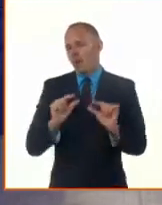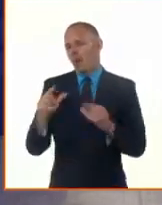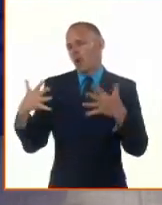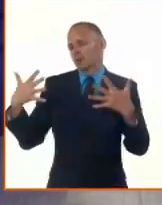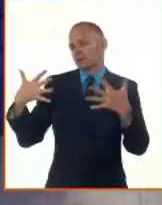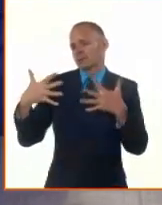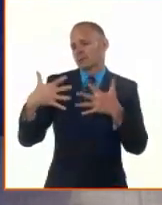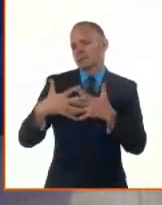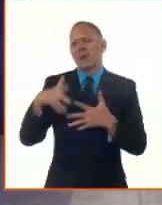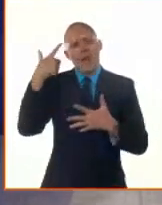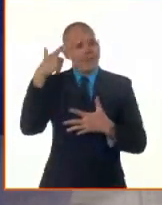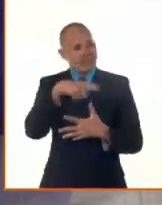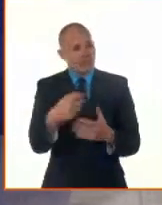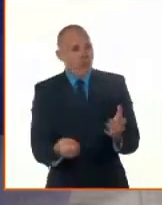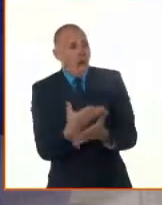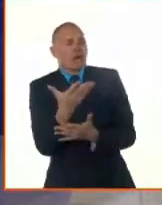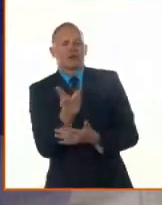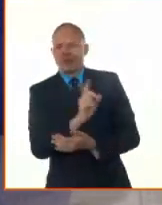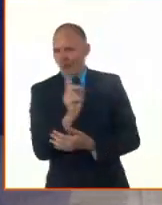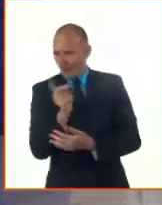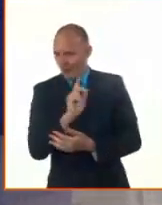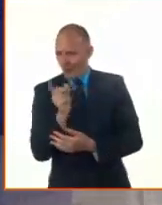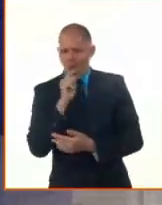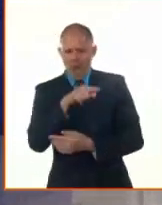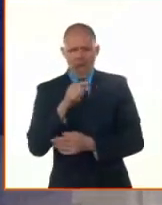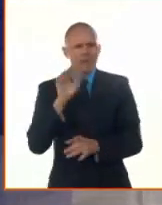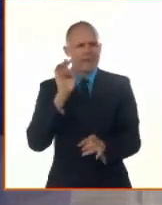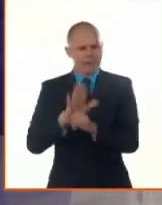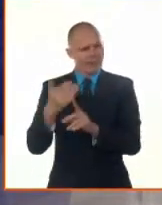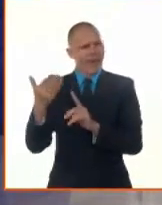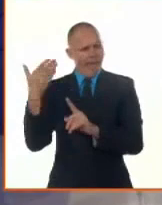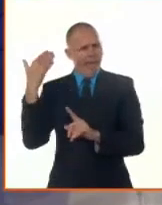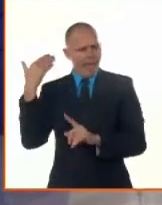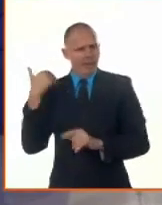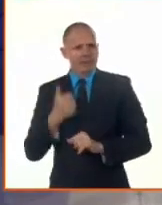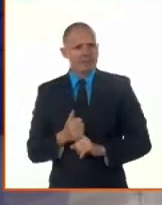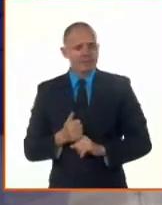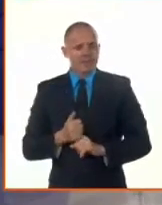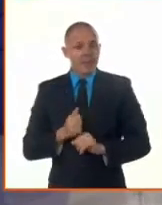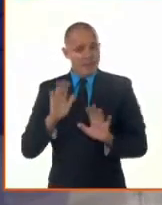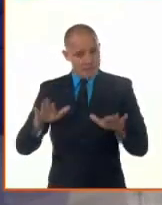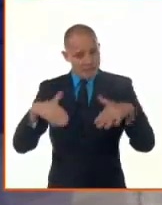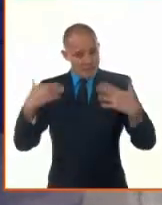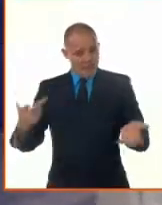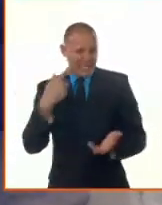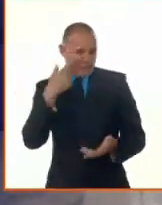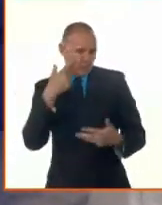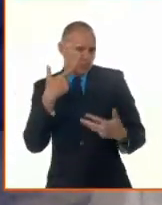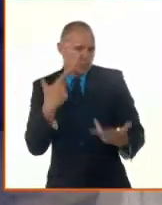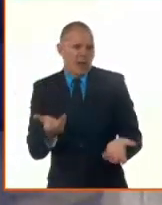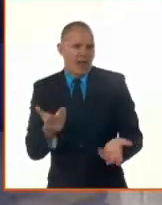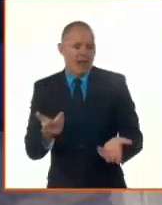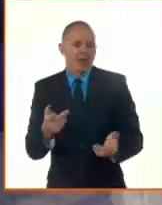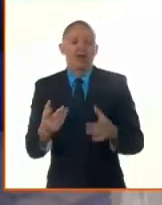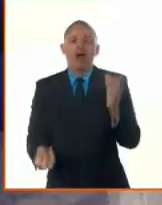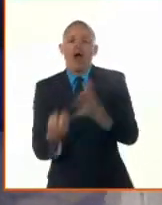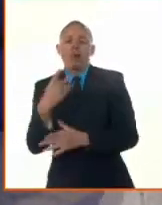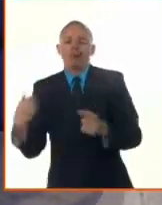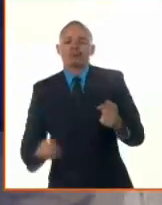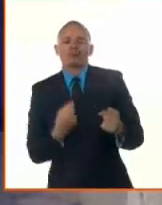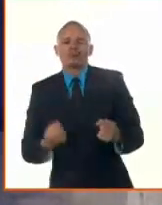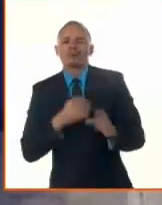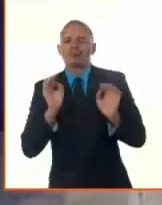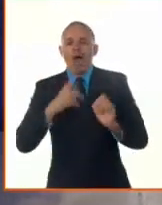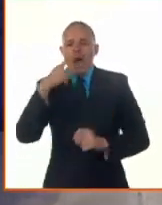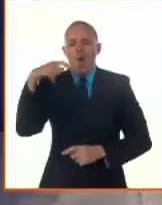más evidente después de Ucrania porque estamos hablando de la alianza entre Rusia China y cómo la postura